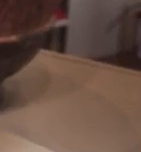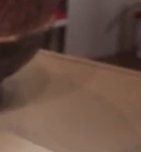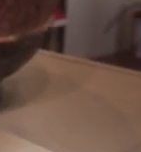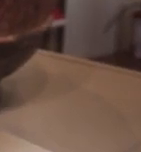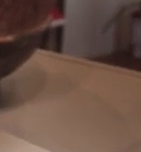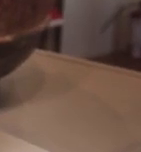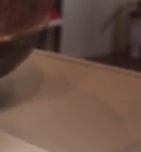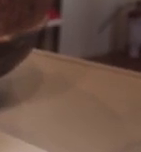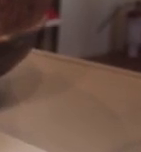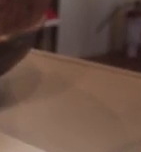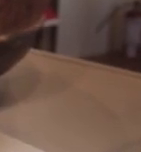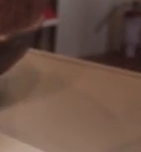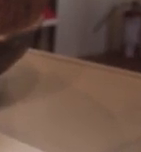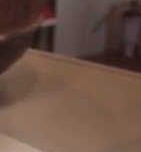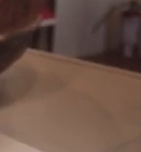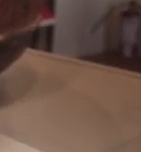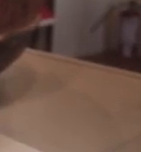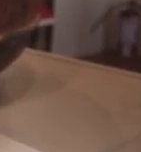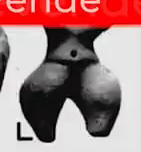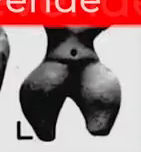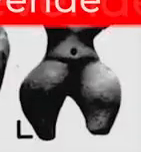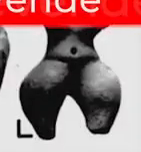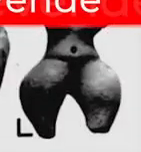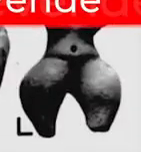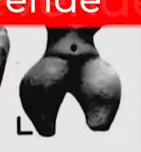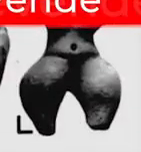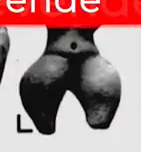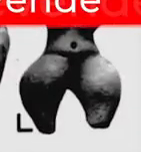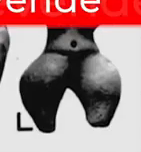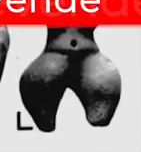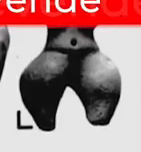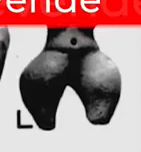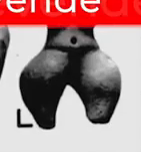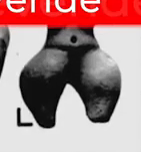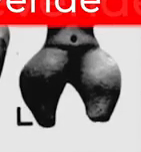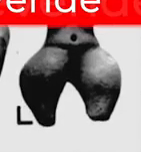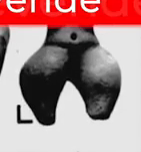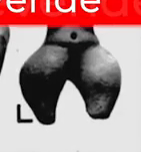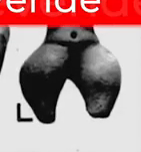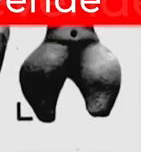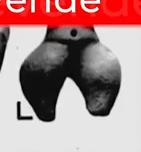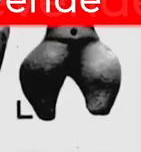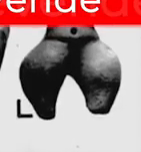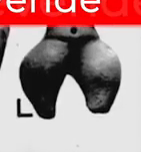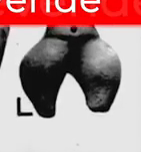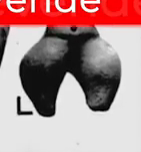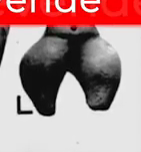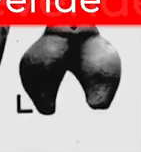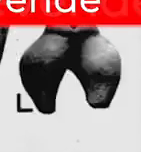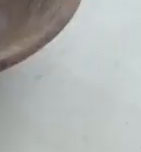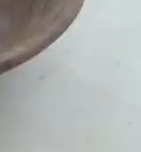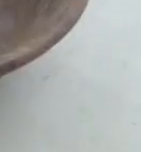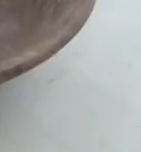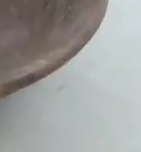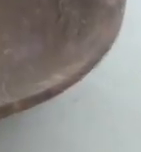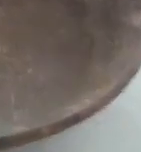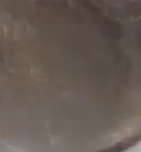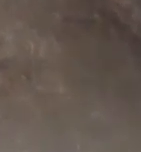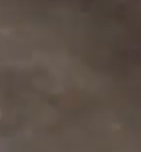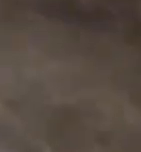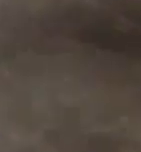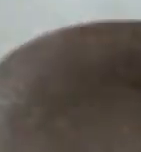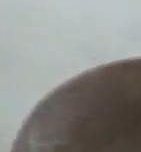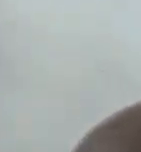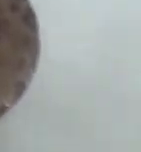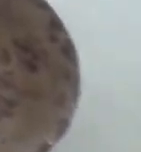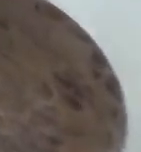instituciones y comunidades se han sumado. Mi patrimonio no se vende. Este fuerte llamado ha despertado